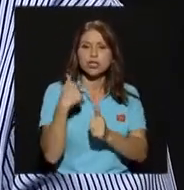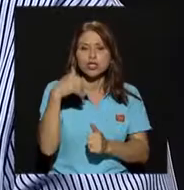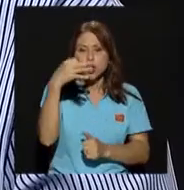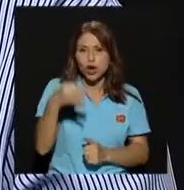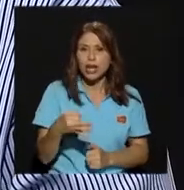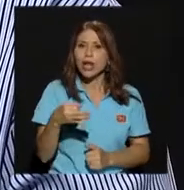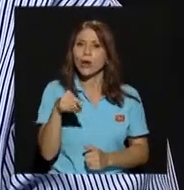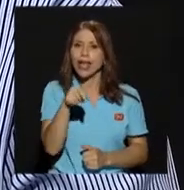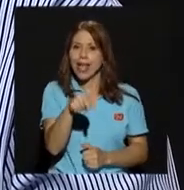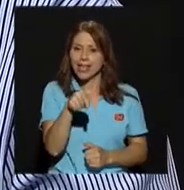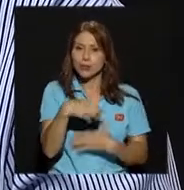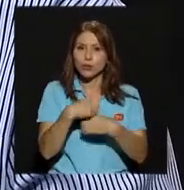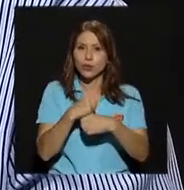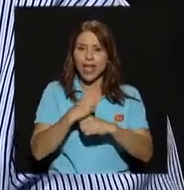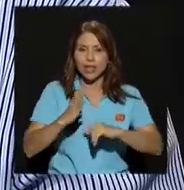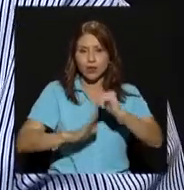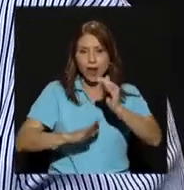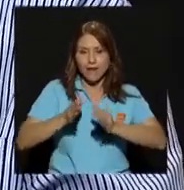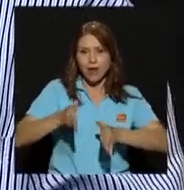hecho la facultad